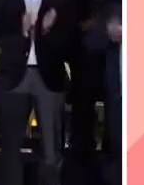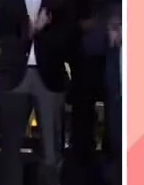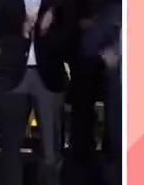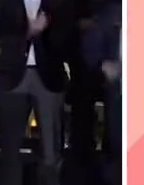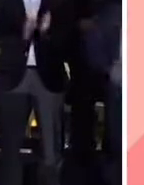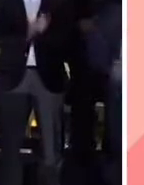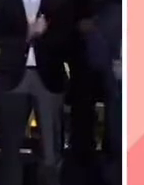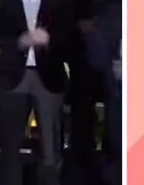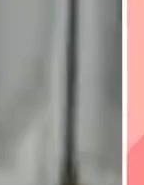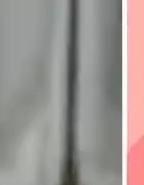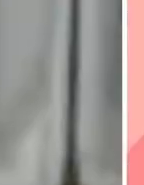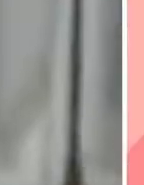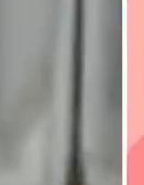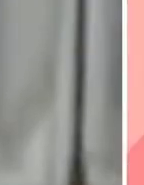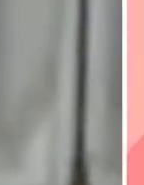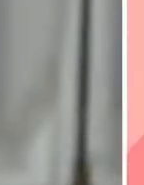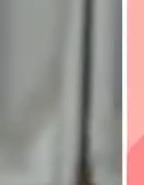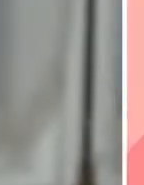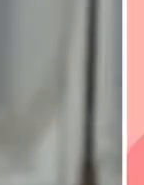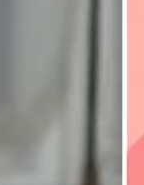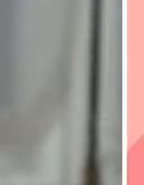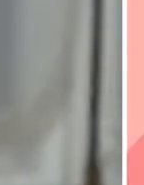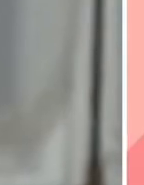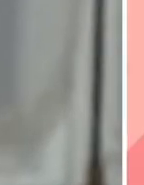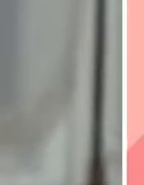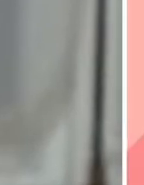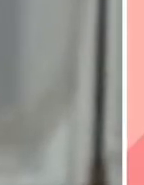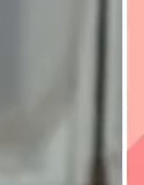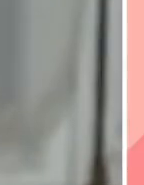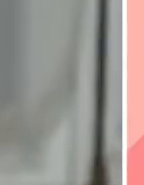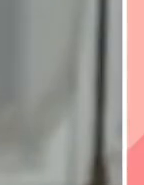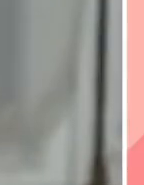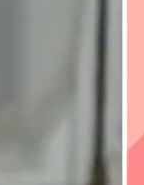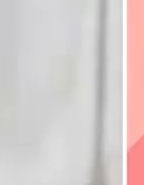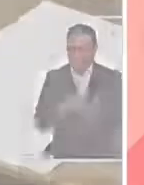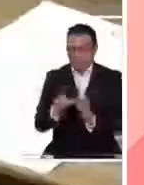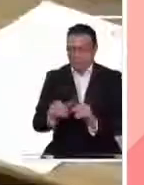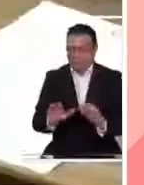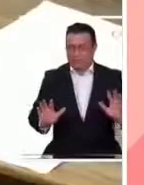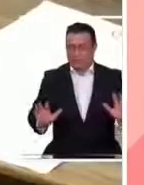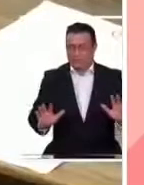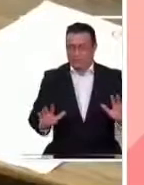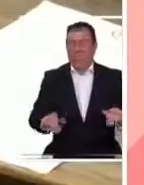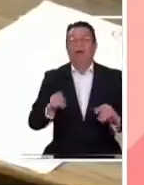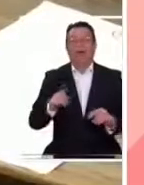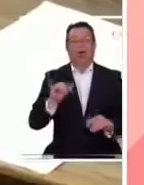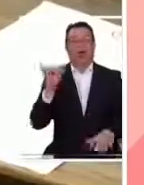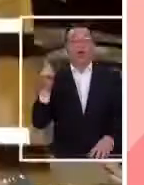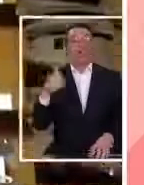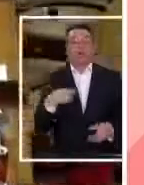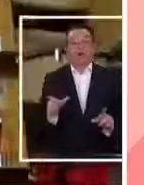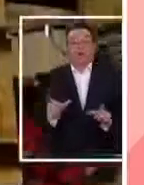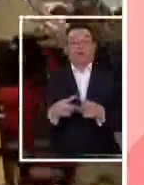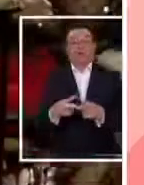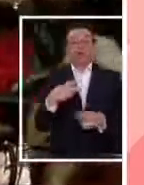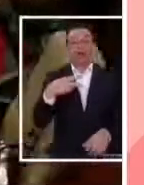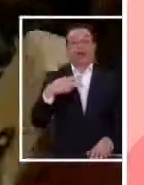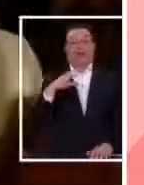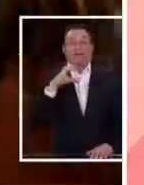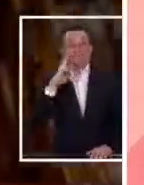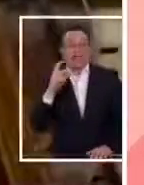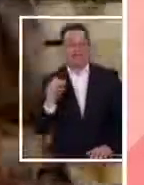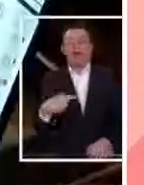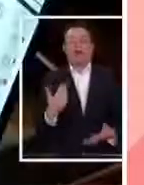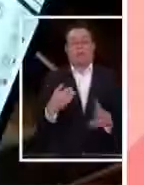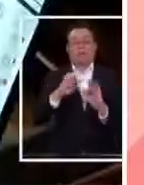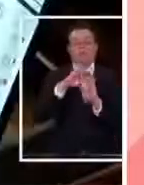aumento considerable. Un aumento considerable en monto de dinero y en monto de meses con el beneficio. Claro, porque estamos hablando de